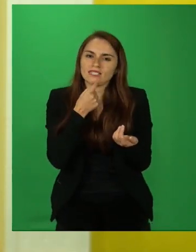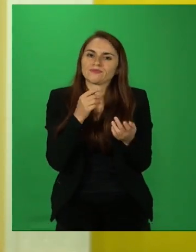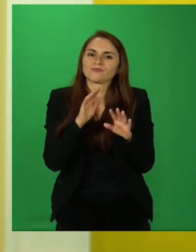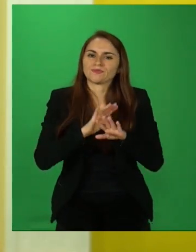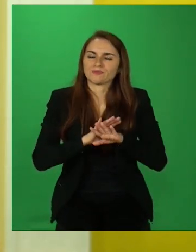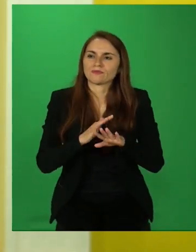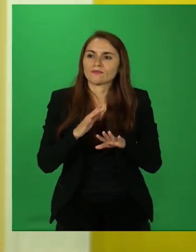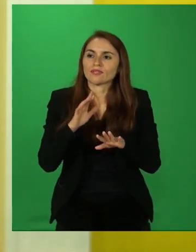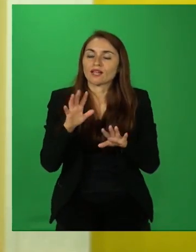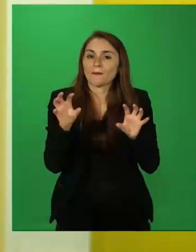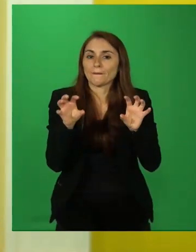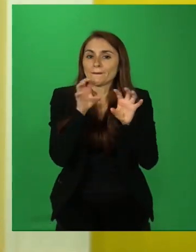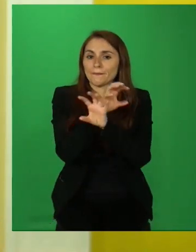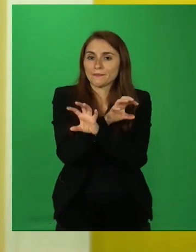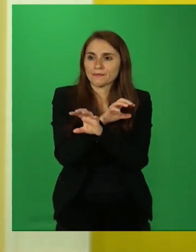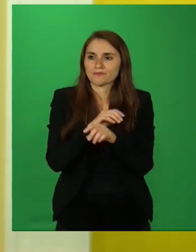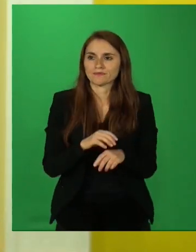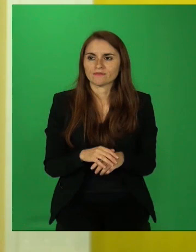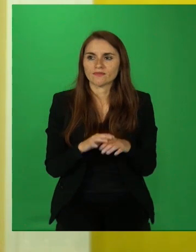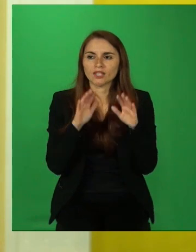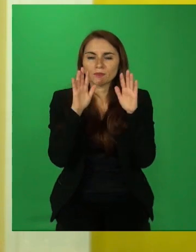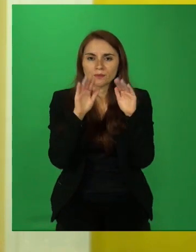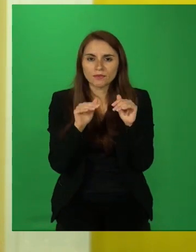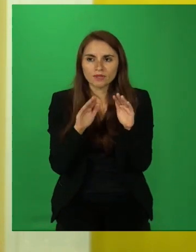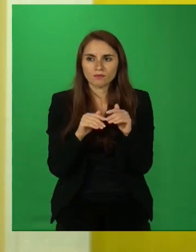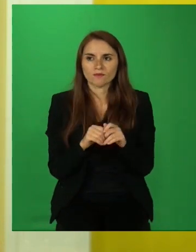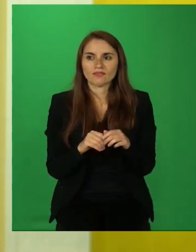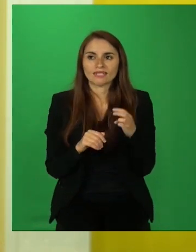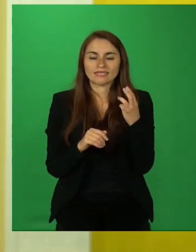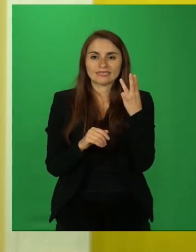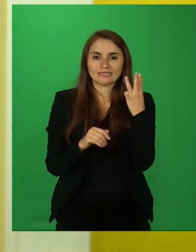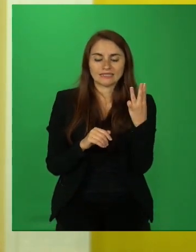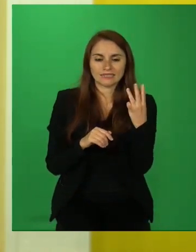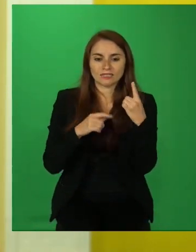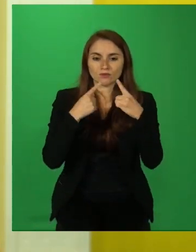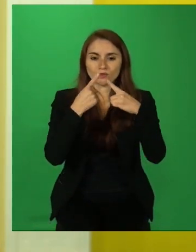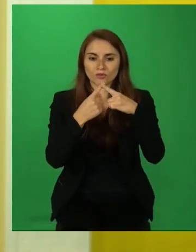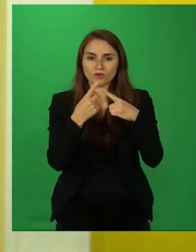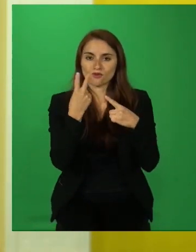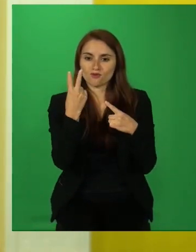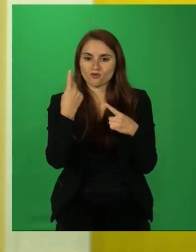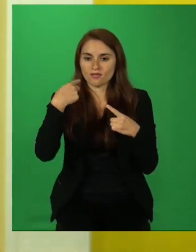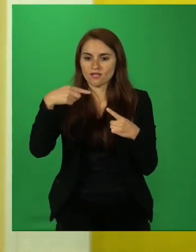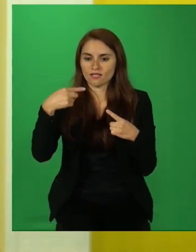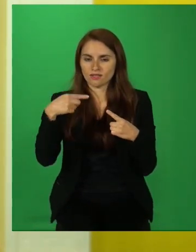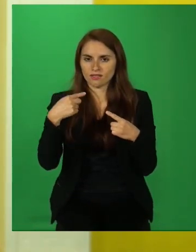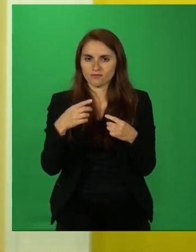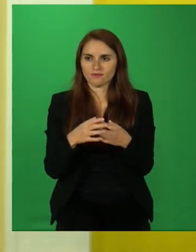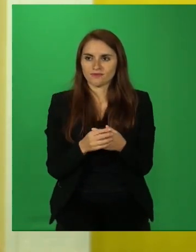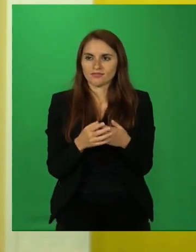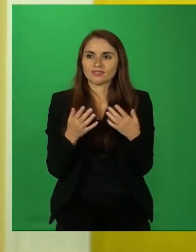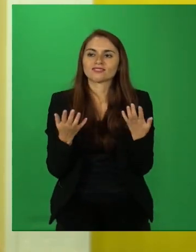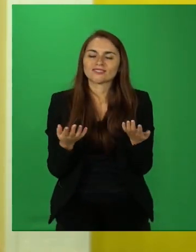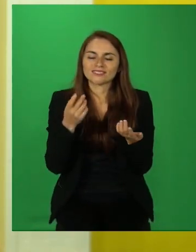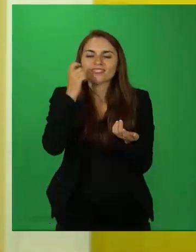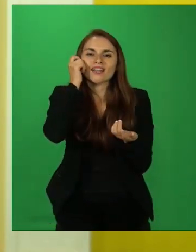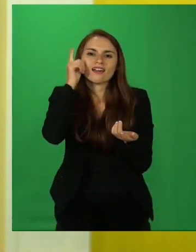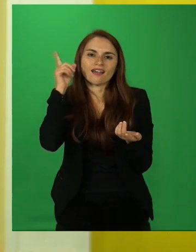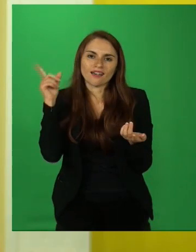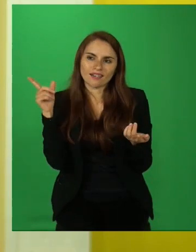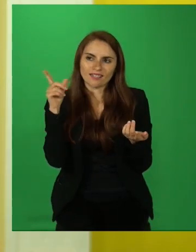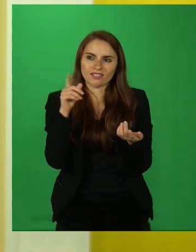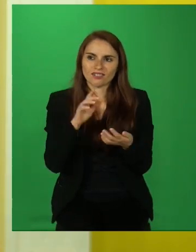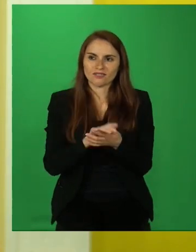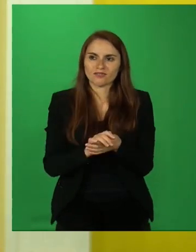conmutativa que sería lo mismo que decir 3 por 2 negativos y ahí ya tiene sentido